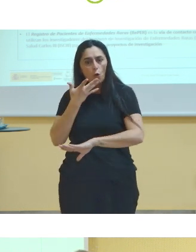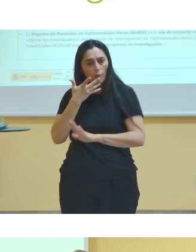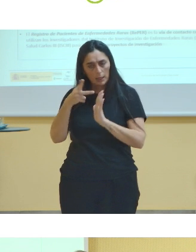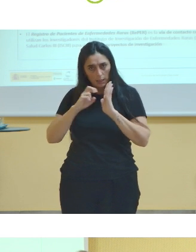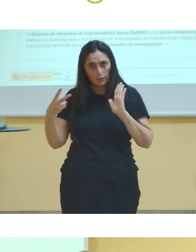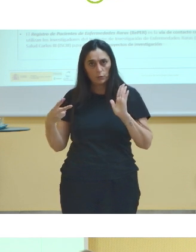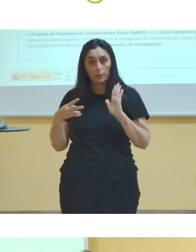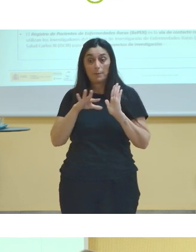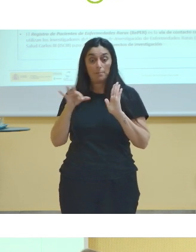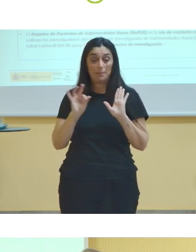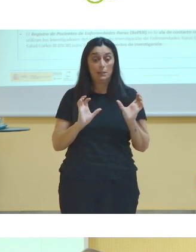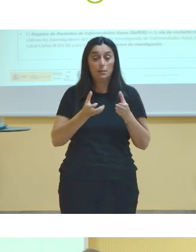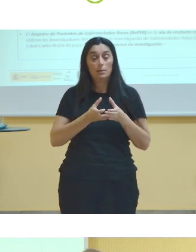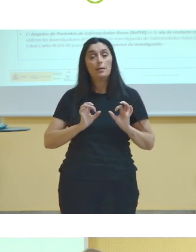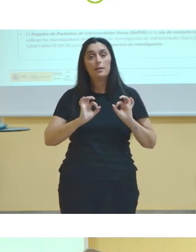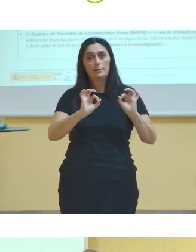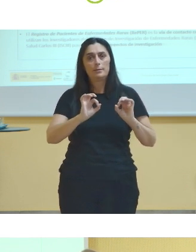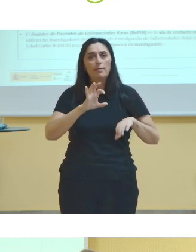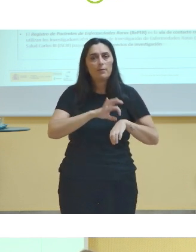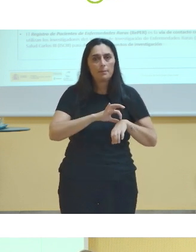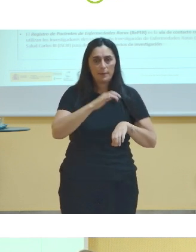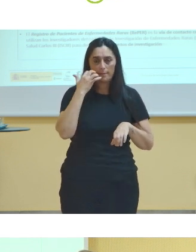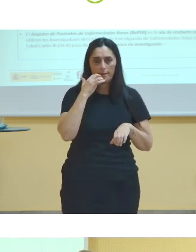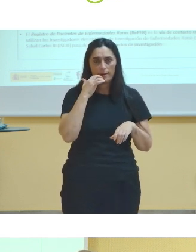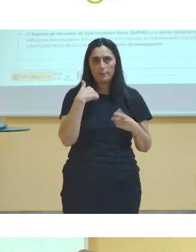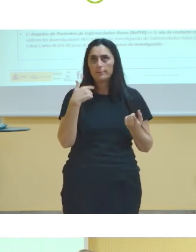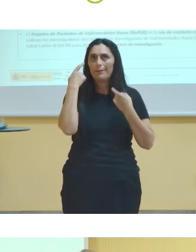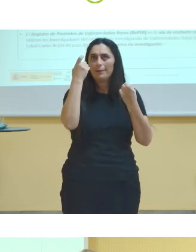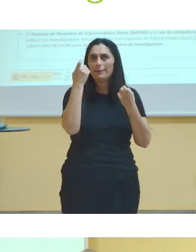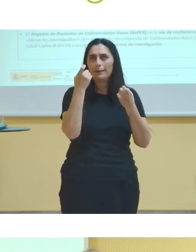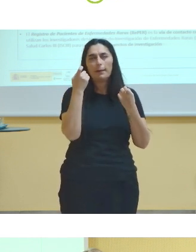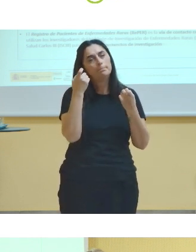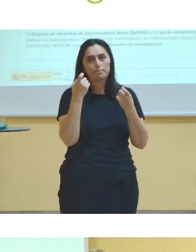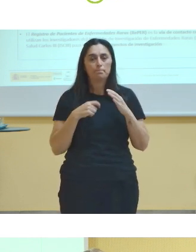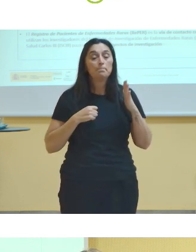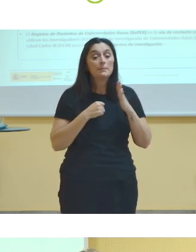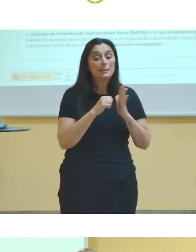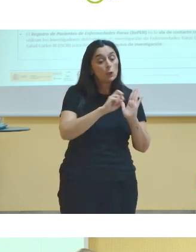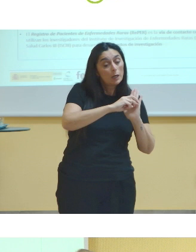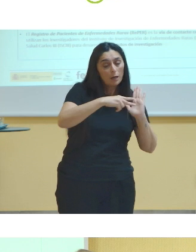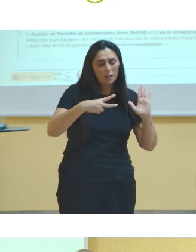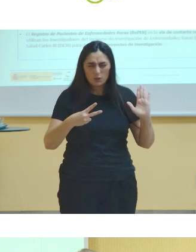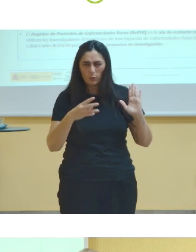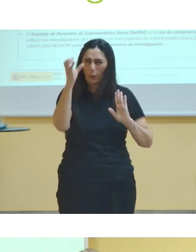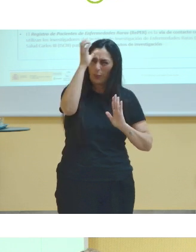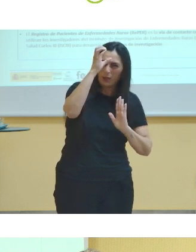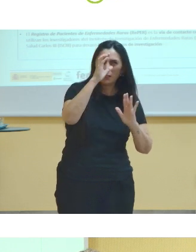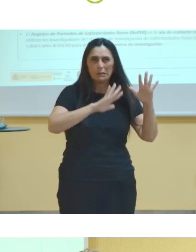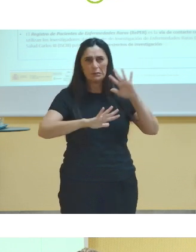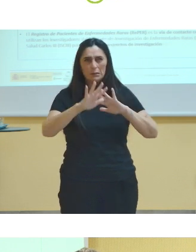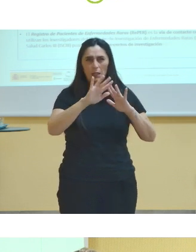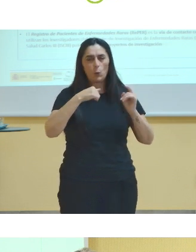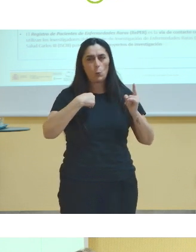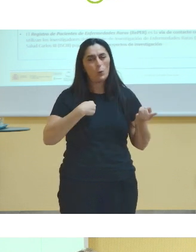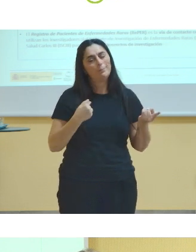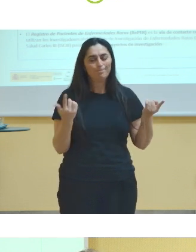resultados, y el colectivo especialmente de enfermedades raras, intentando siempre en la medida de lo posible que estos resultados tan tediosos, tan científicos, pasen a un formato